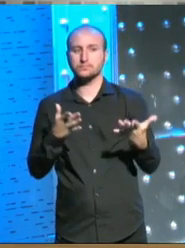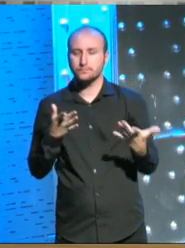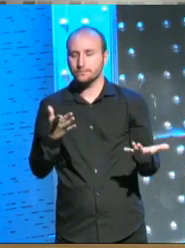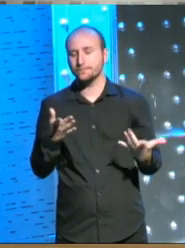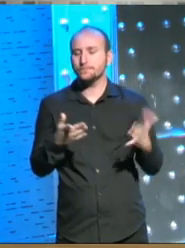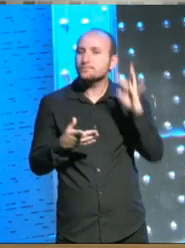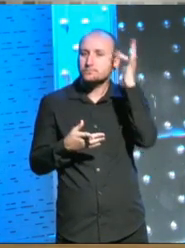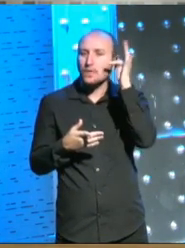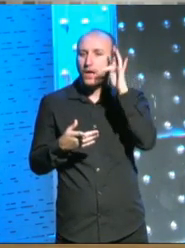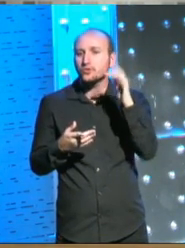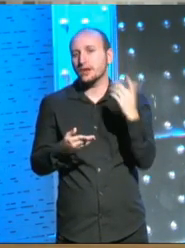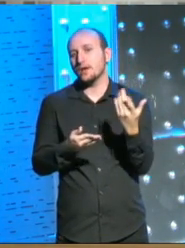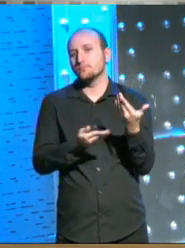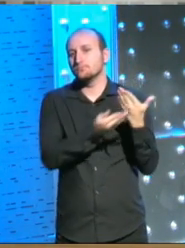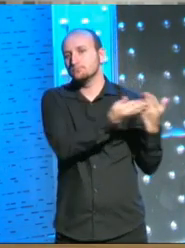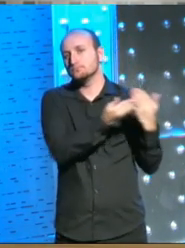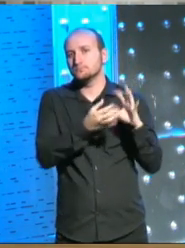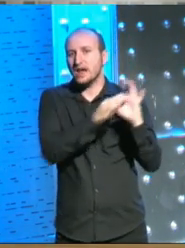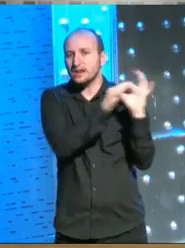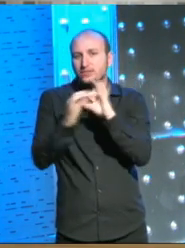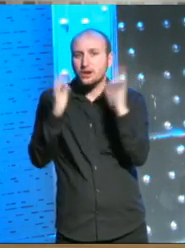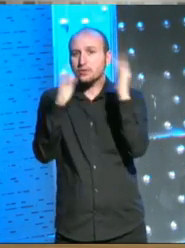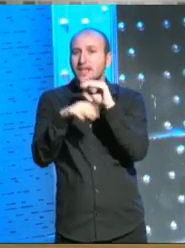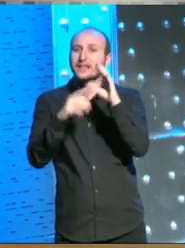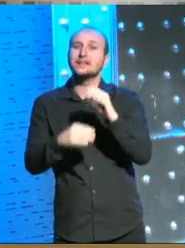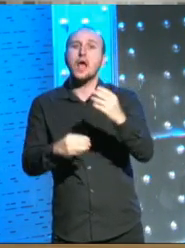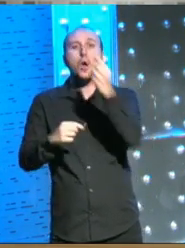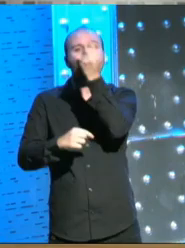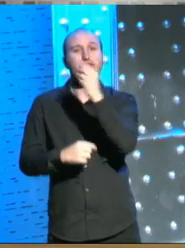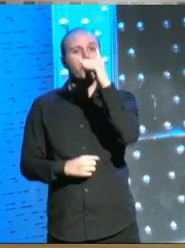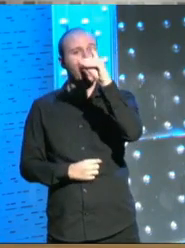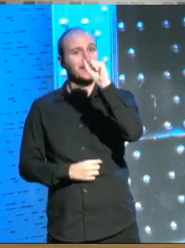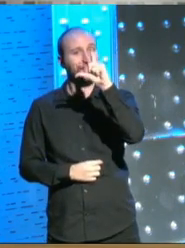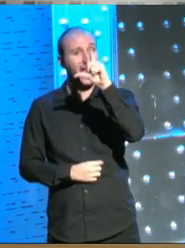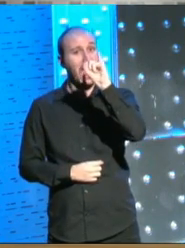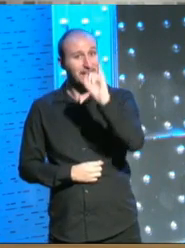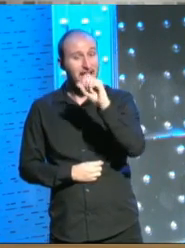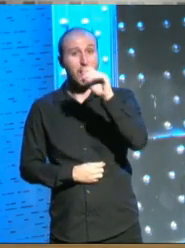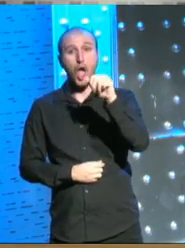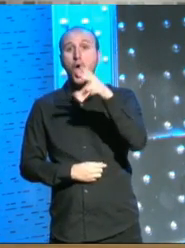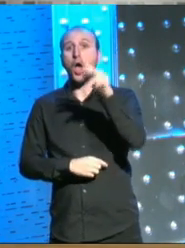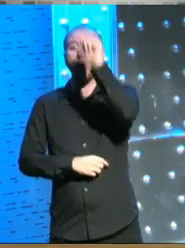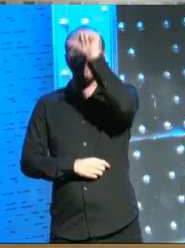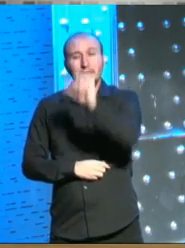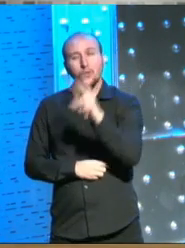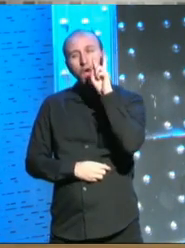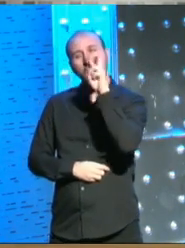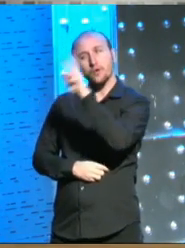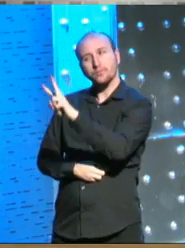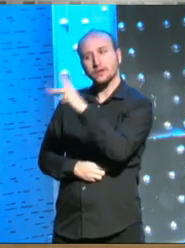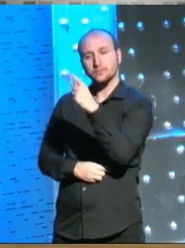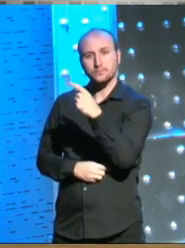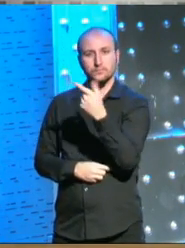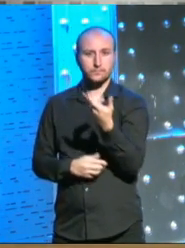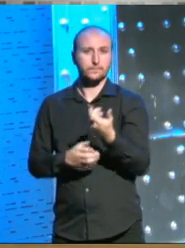teoría no fundamentada, que Salvador Dalí vio alguna de estas películas y de ahí viene El ojo cortado del perro